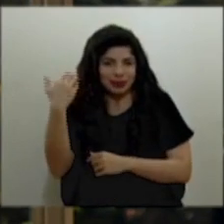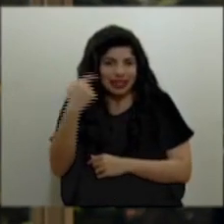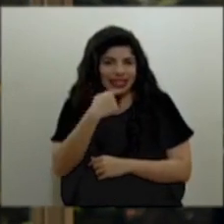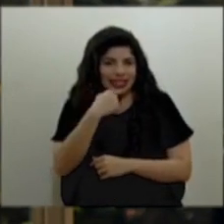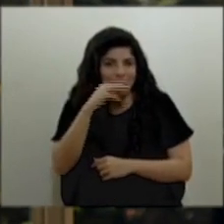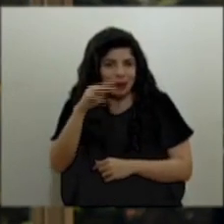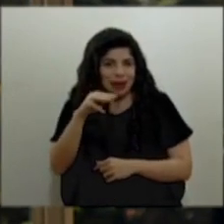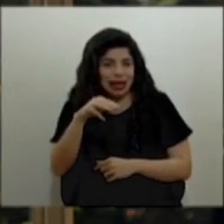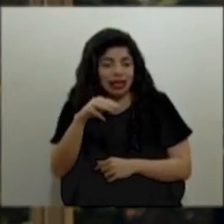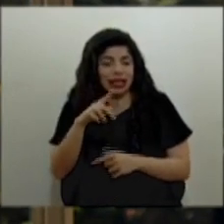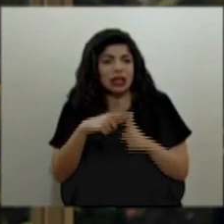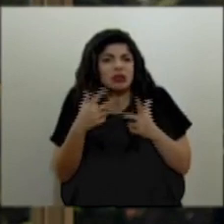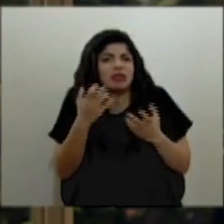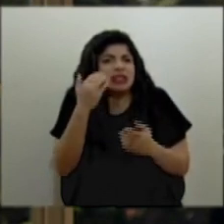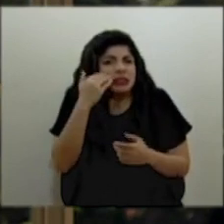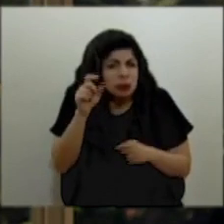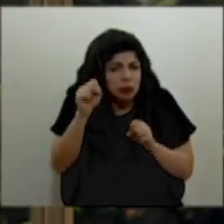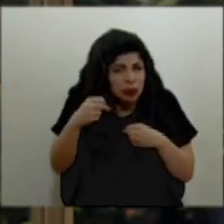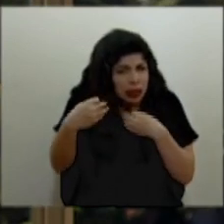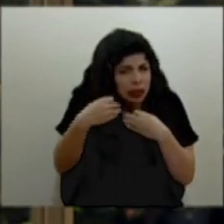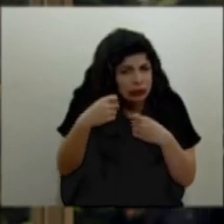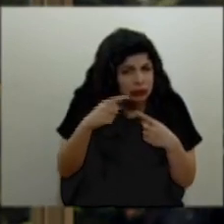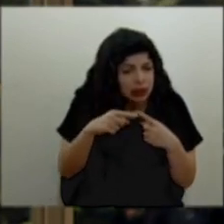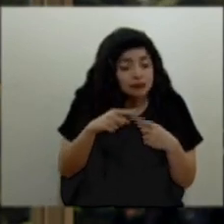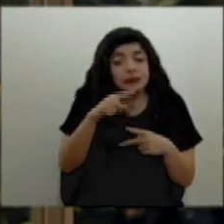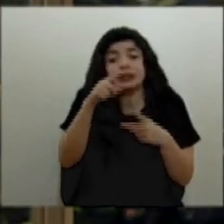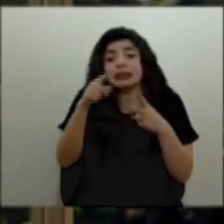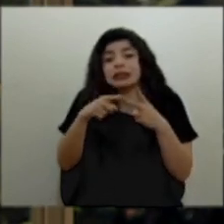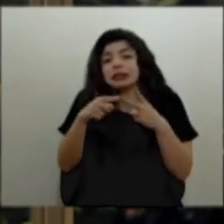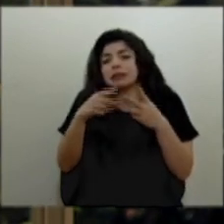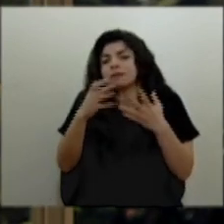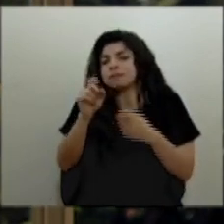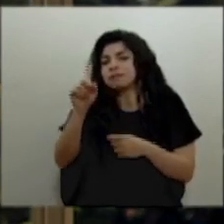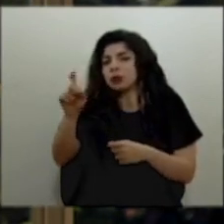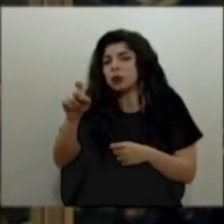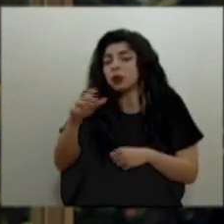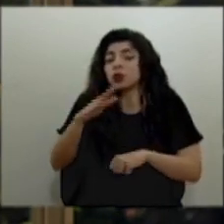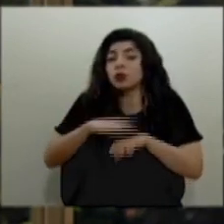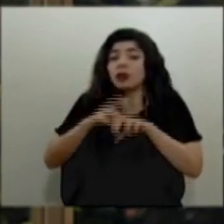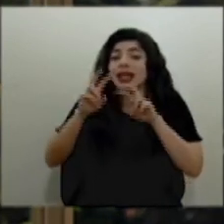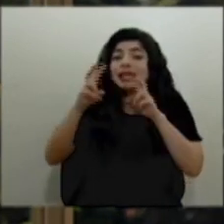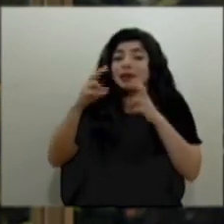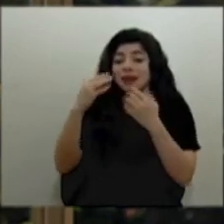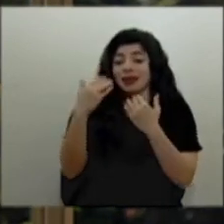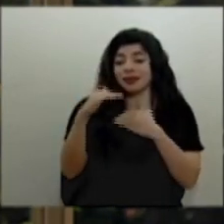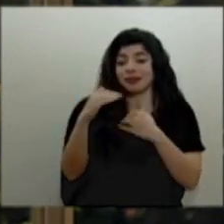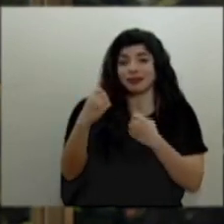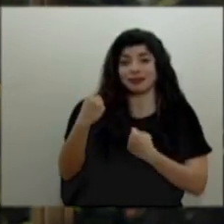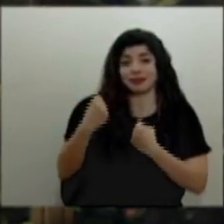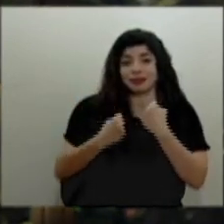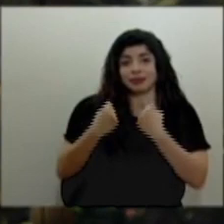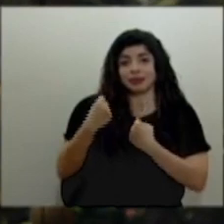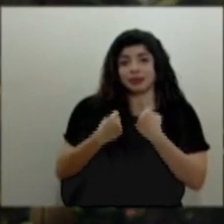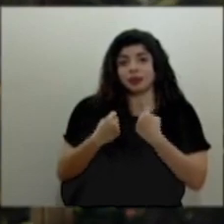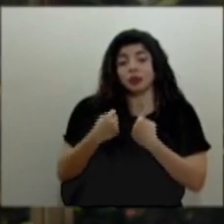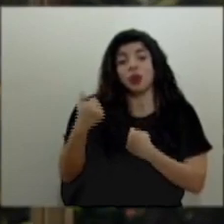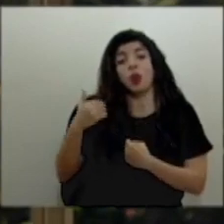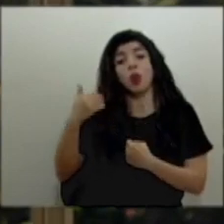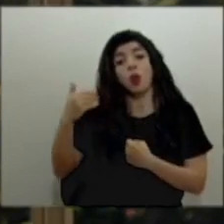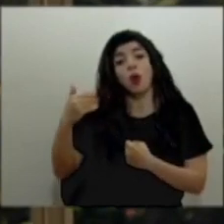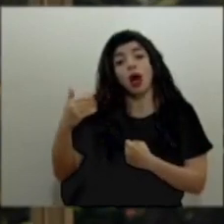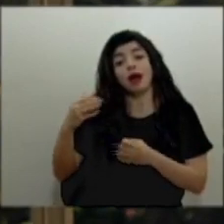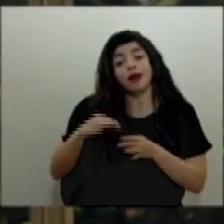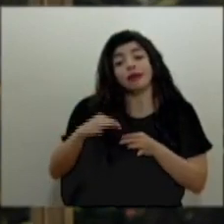el martes? Entonces quería saber si me puede detallar eso. También le quería consultar en relación al tema de la restricción vehicular. Cuando acabe